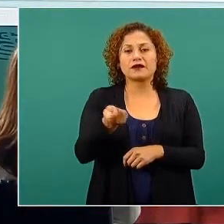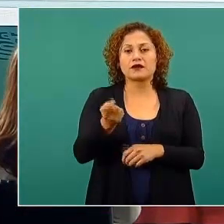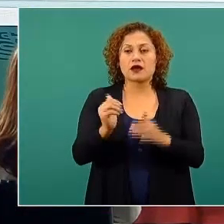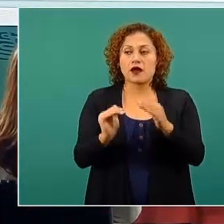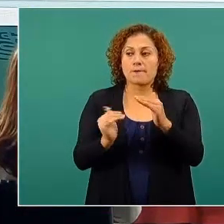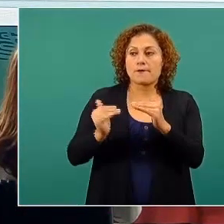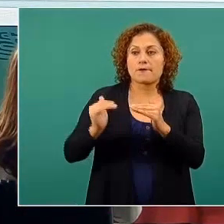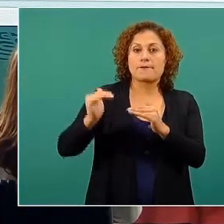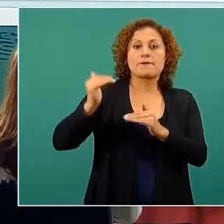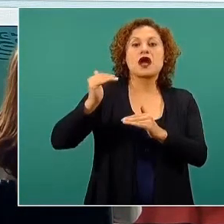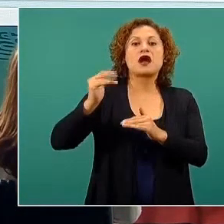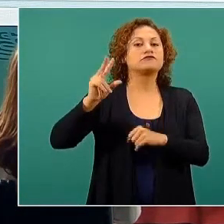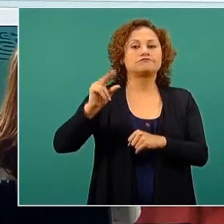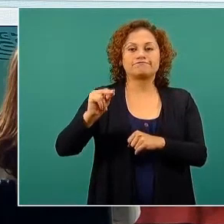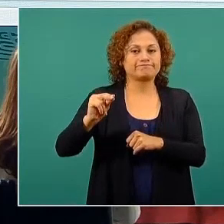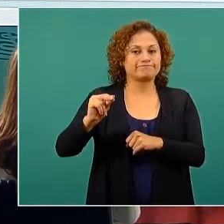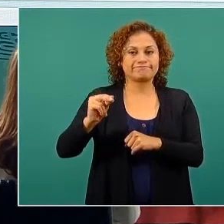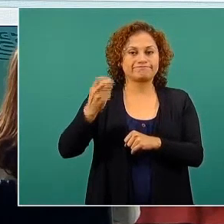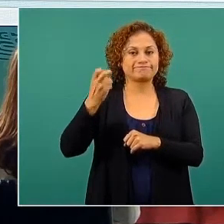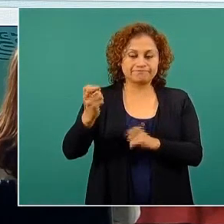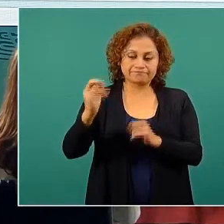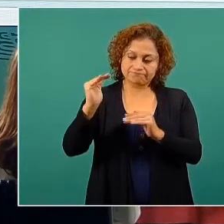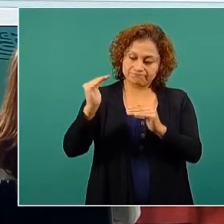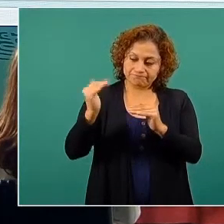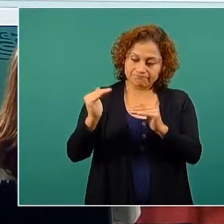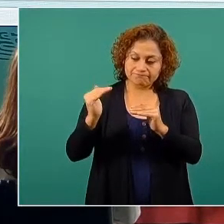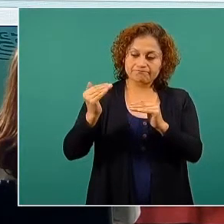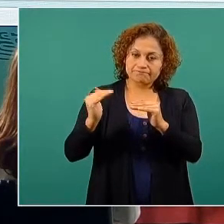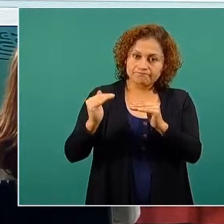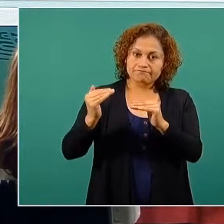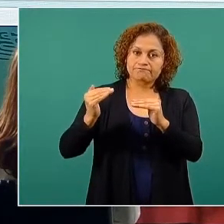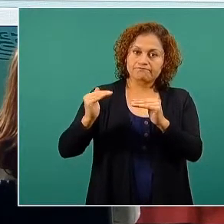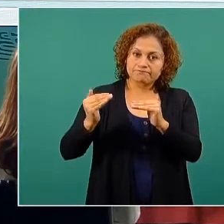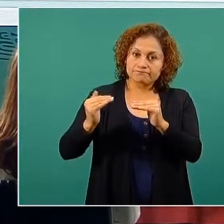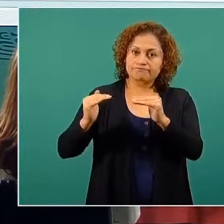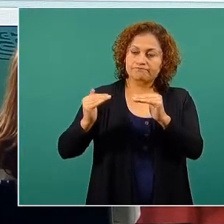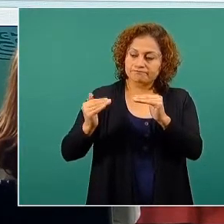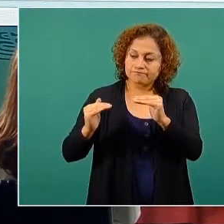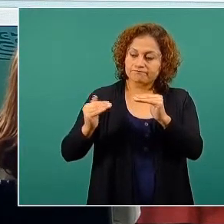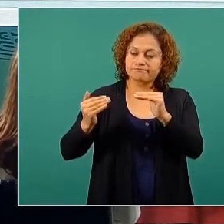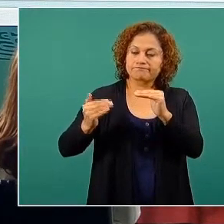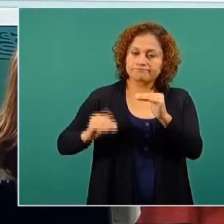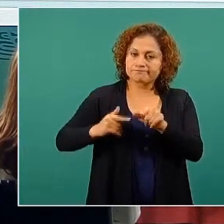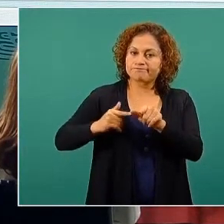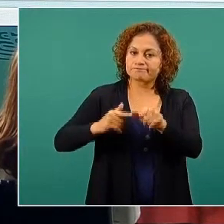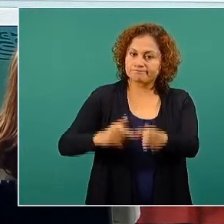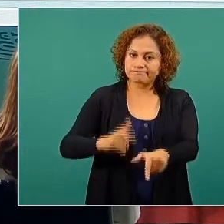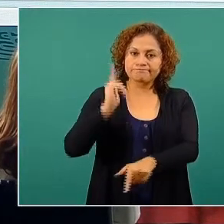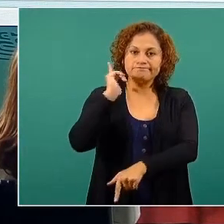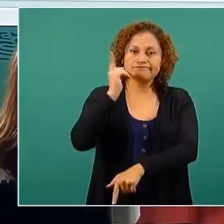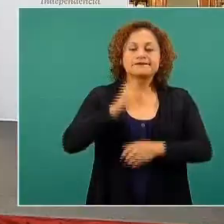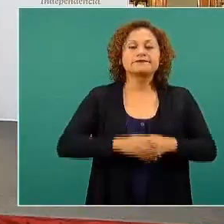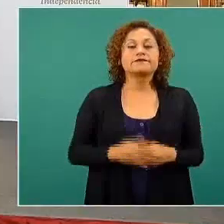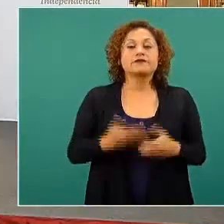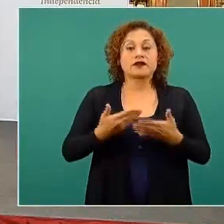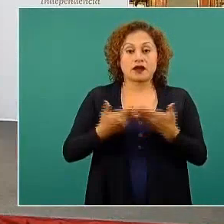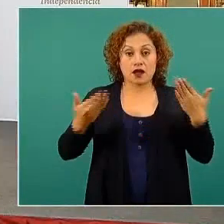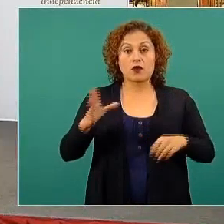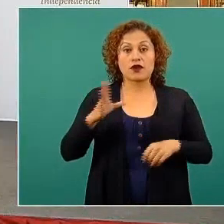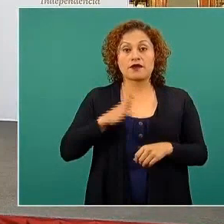no mostrará un incremento, sino que continuamos con una curva epidémica en descenso. Actualmente contamos con un total